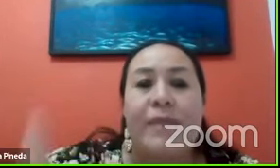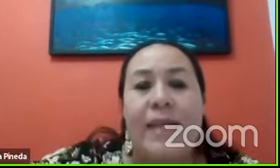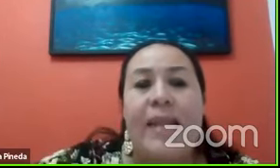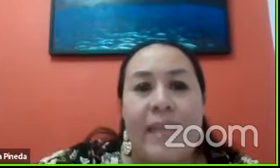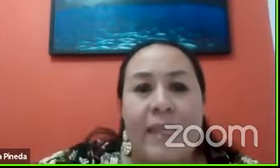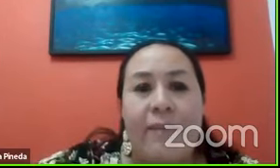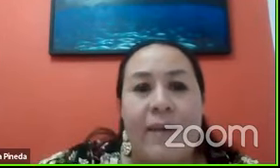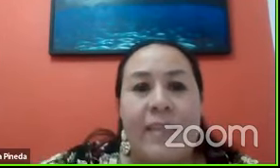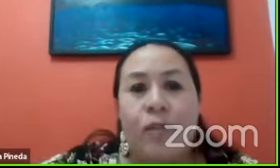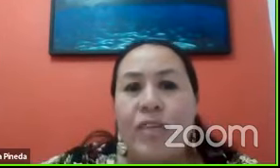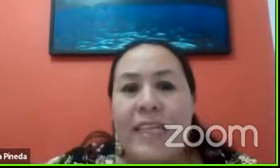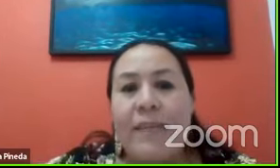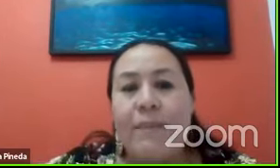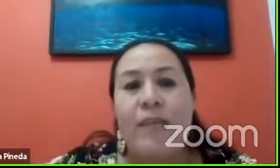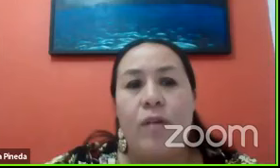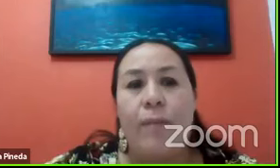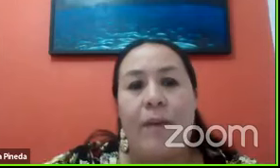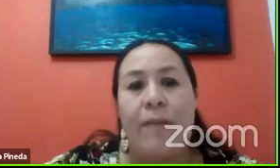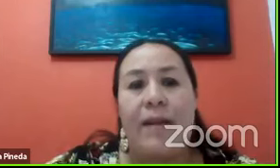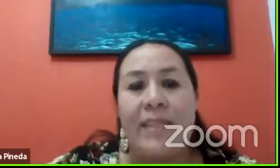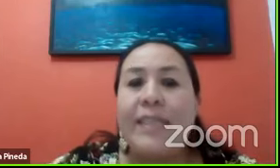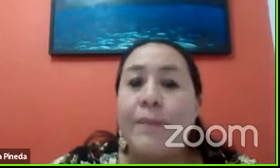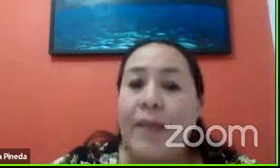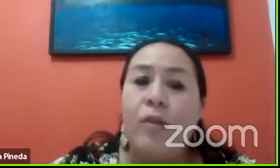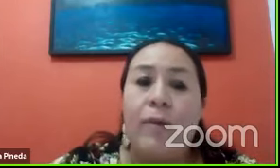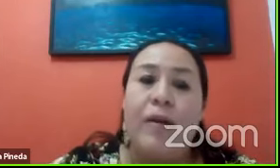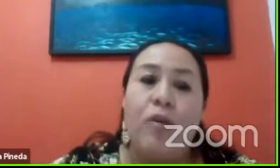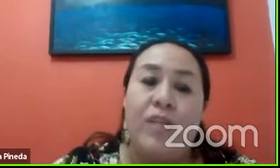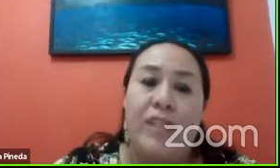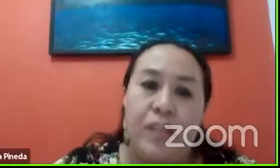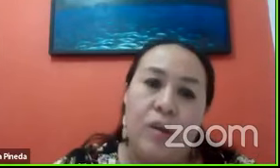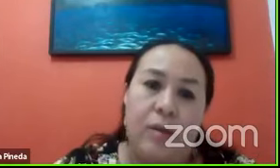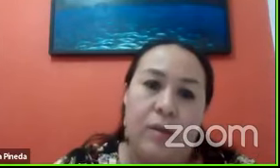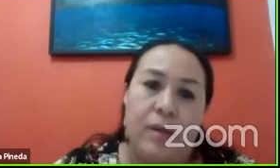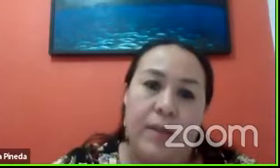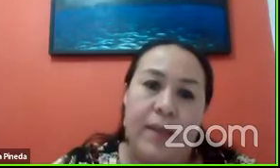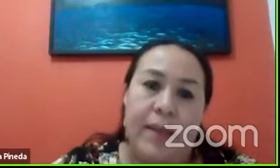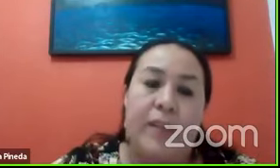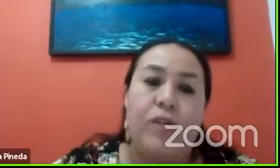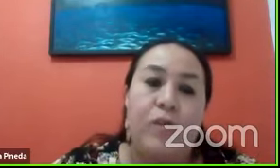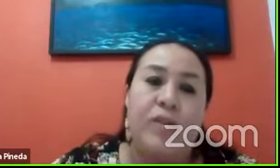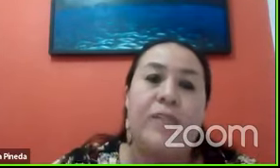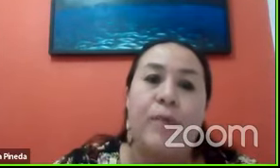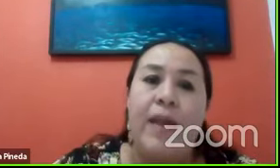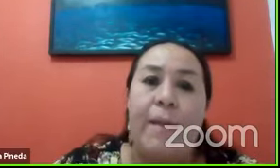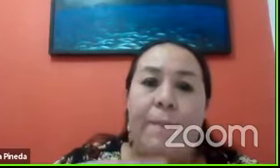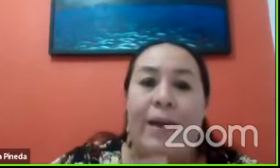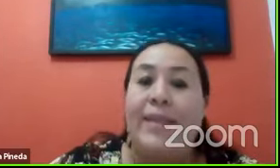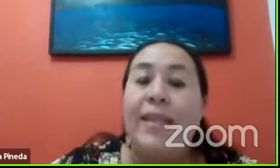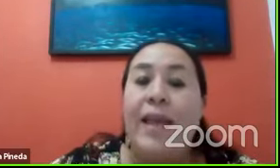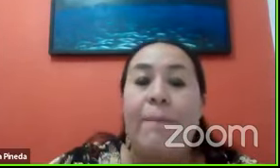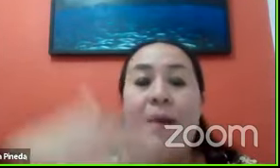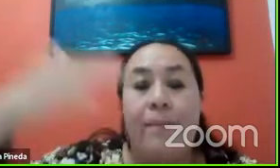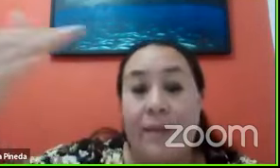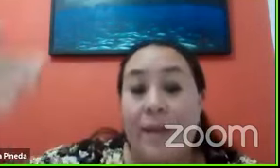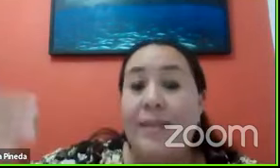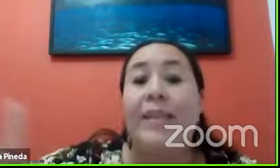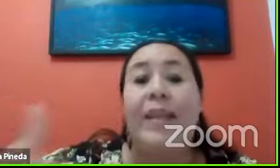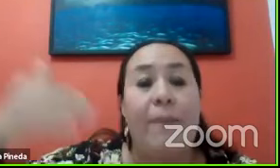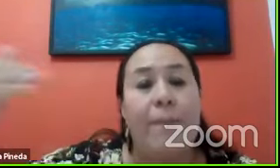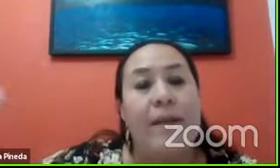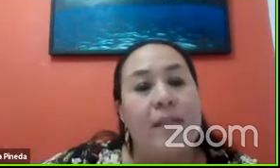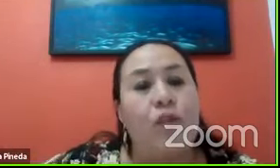nosotros pasar a la siguiente fase, ¿no? Ya acepté yo el problema, ya acepté mi nueva condición. Entonces voy a partir de ahí para empezar